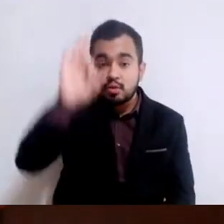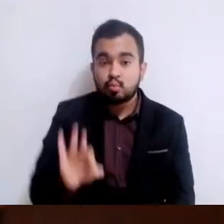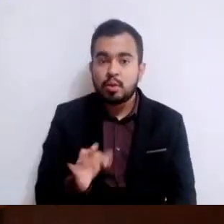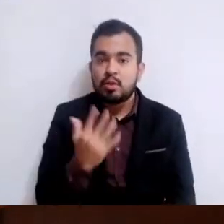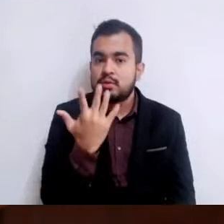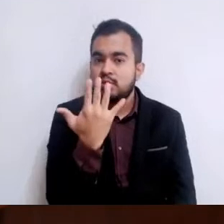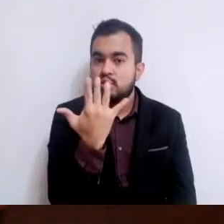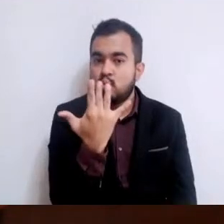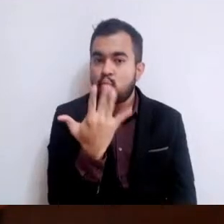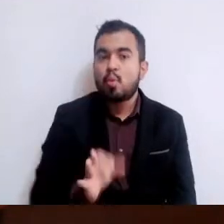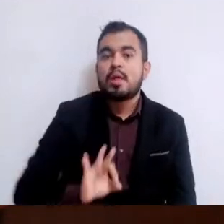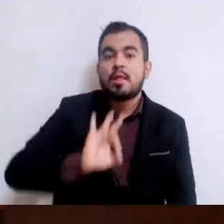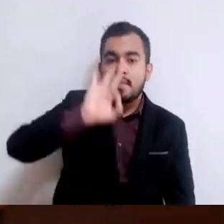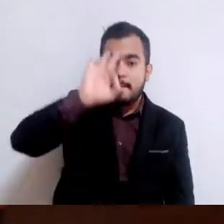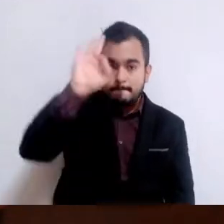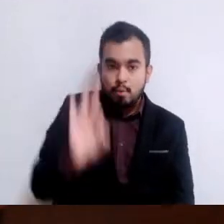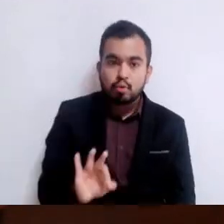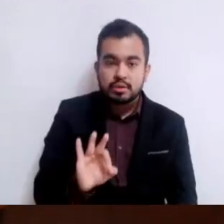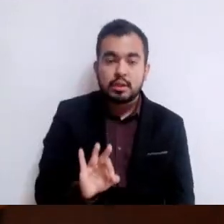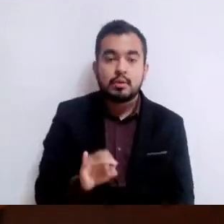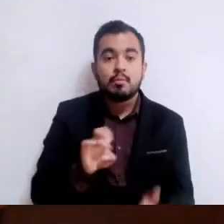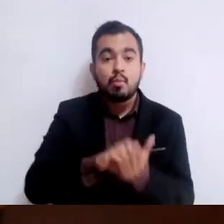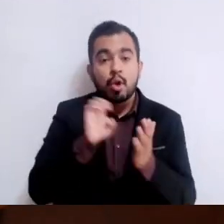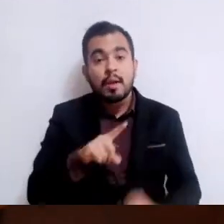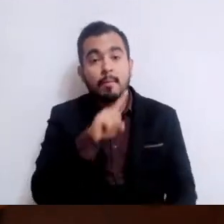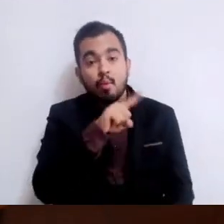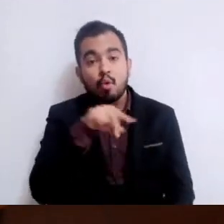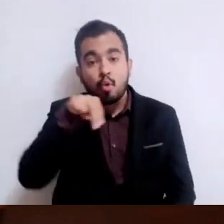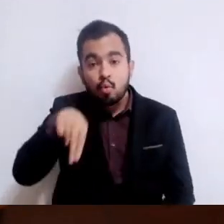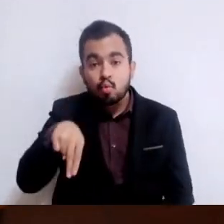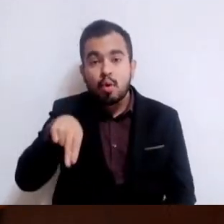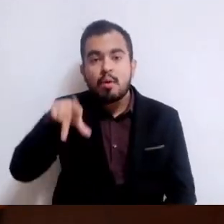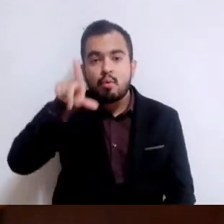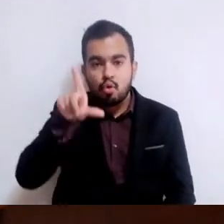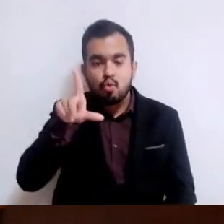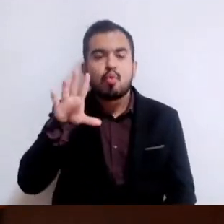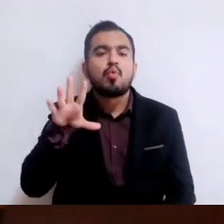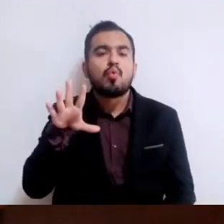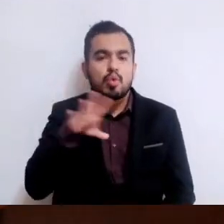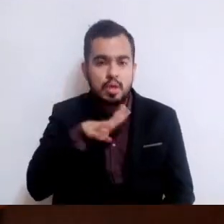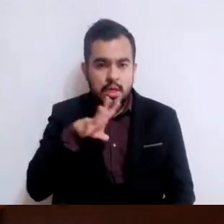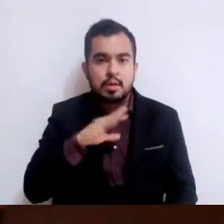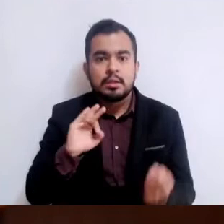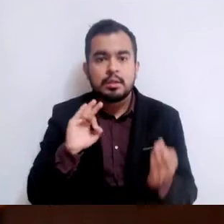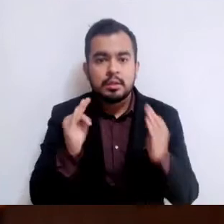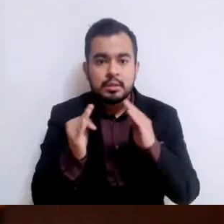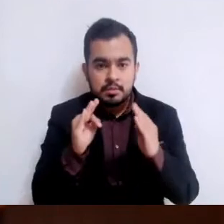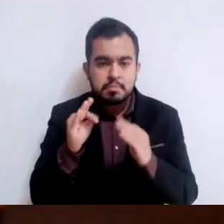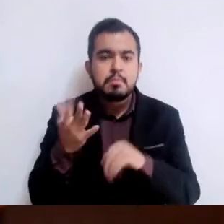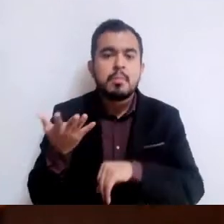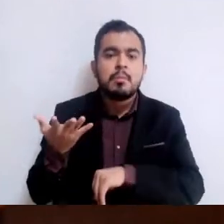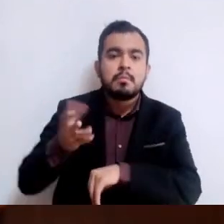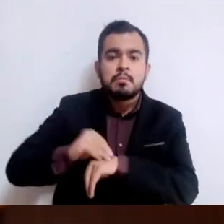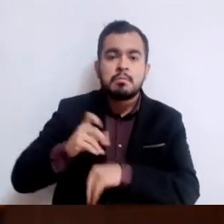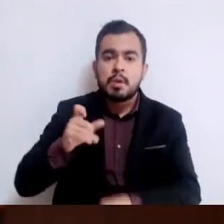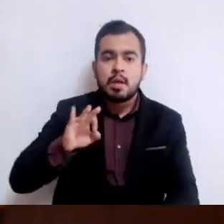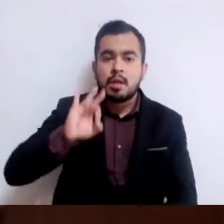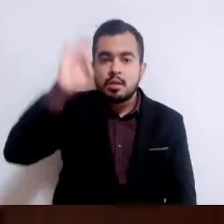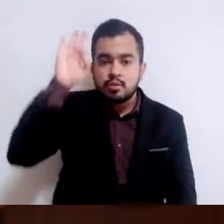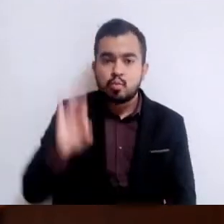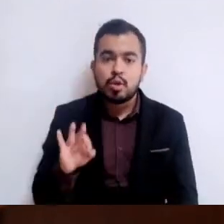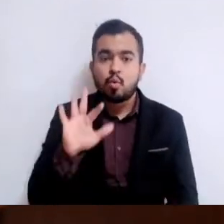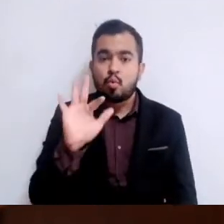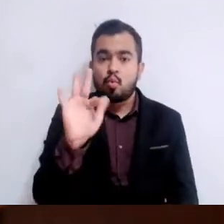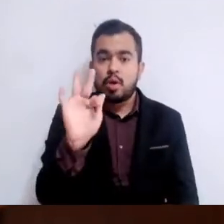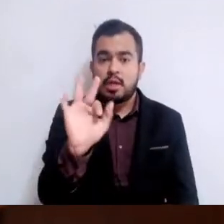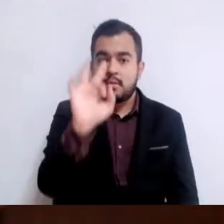tarifa regular. Nuevo León también cuenta con un programa de residentes a través del cual autoriza descuentos de hasta el 40% del